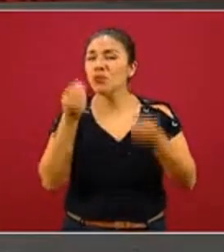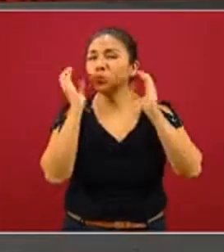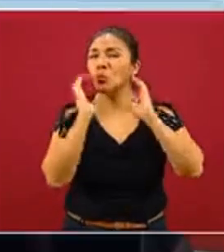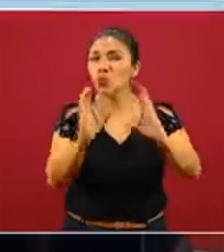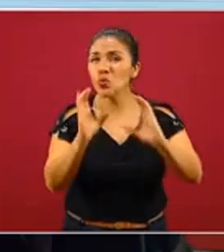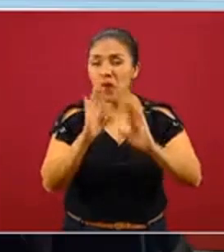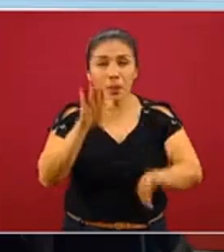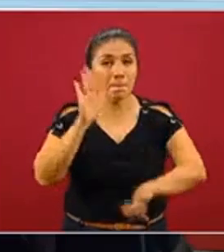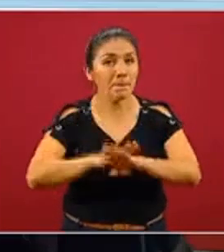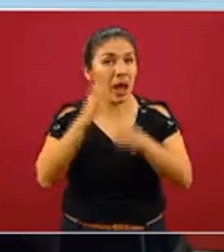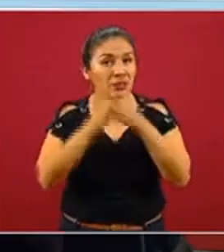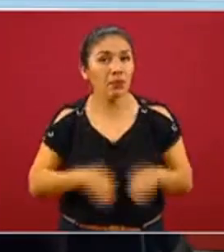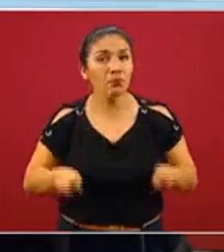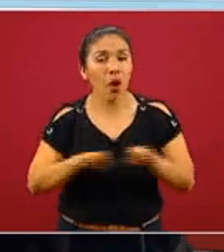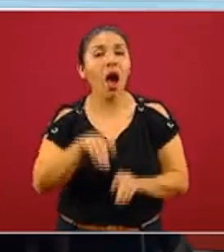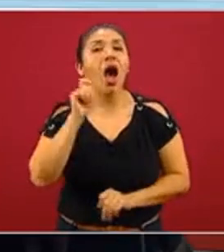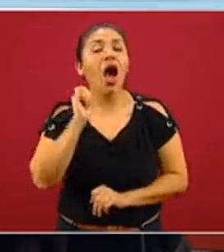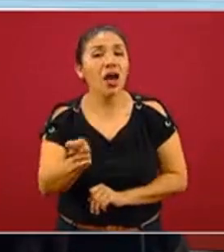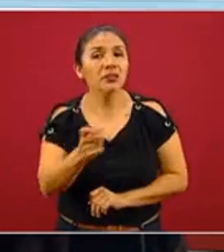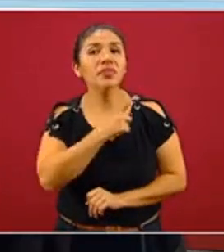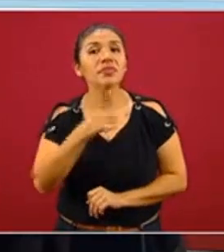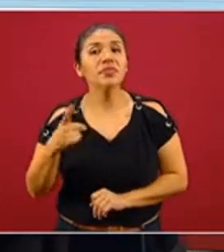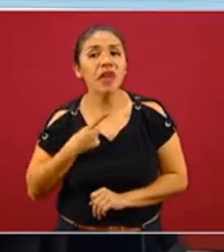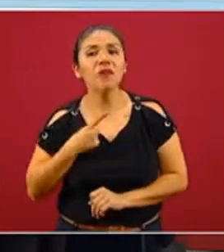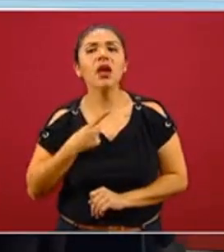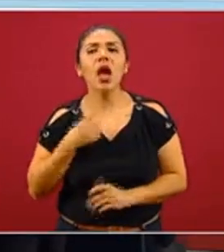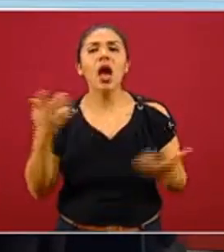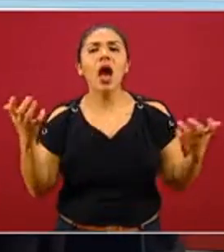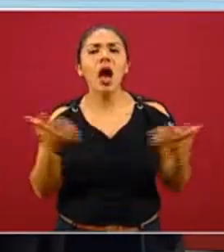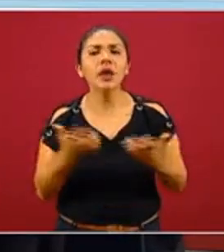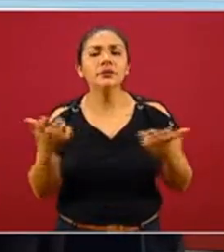sobre todo, es realizar un